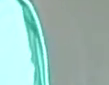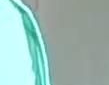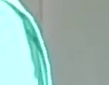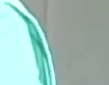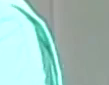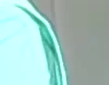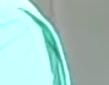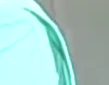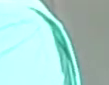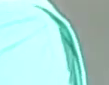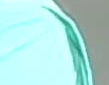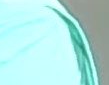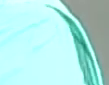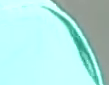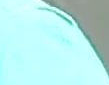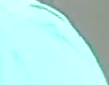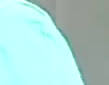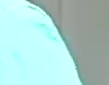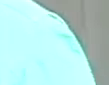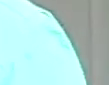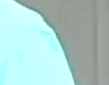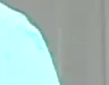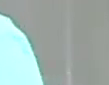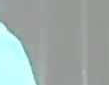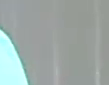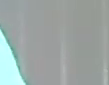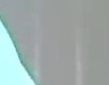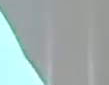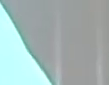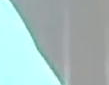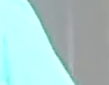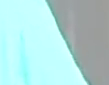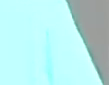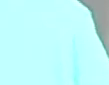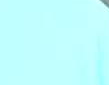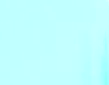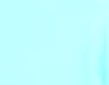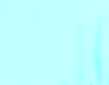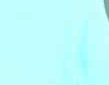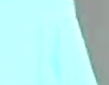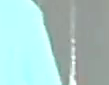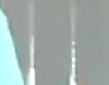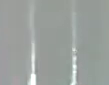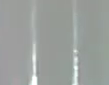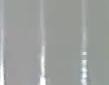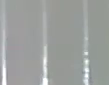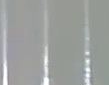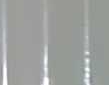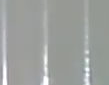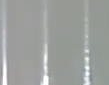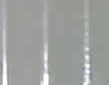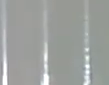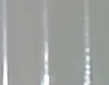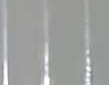la vida del pan cuando te pintas más lindas de la tarde